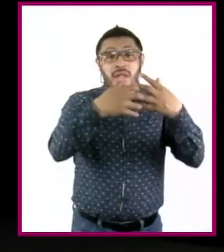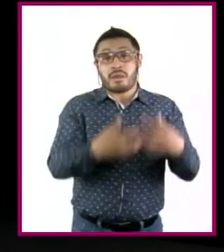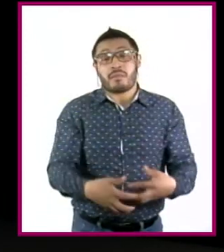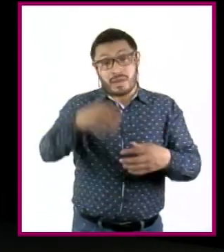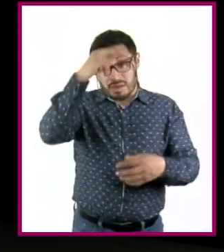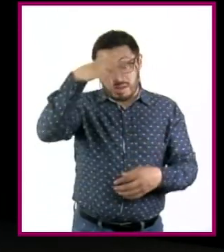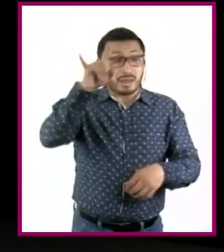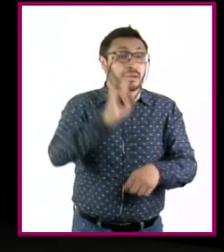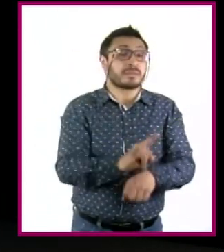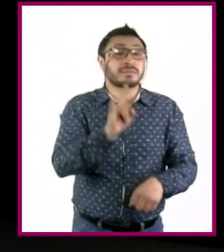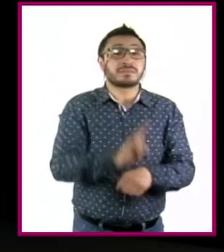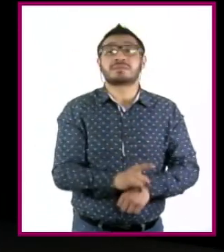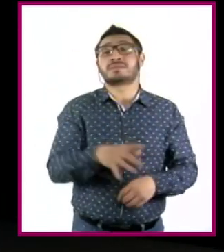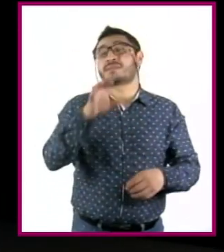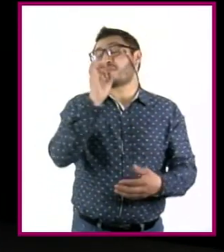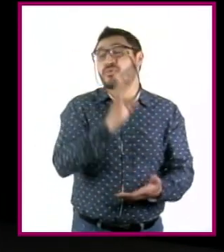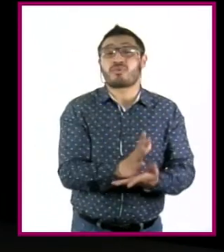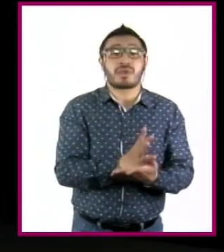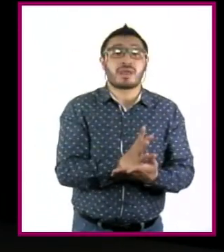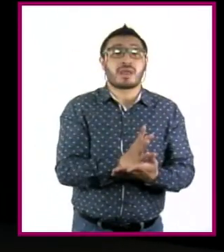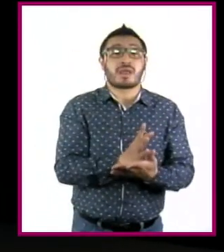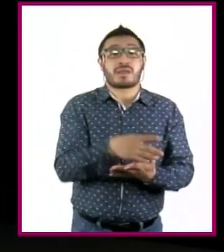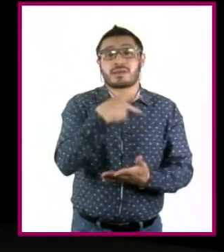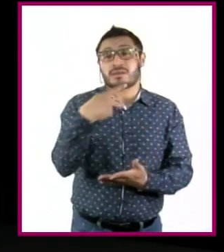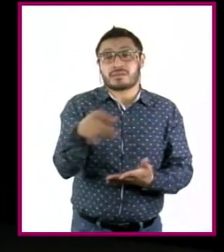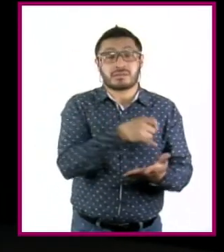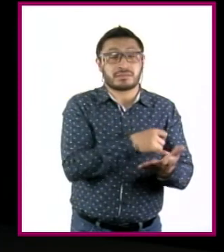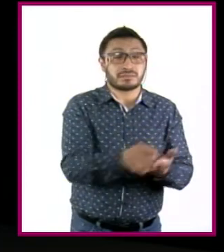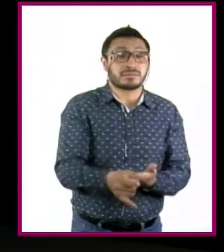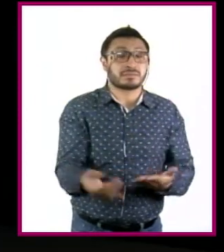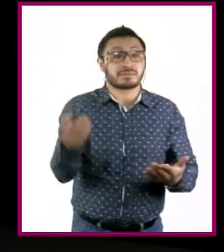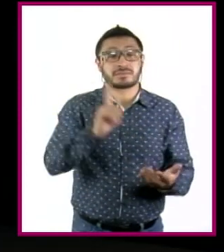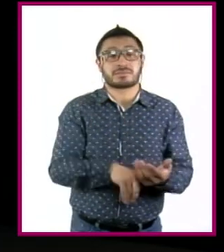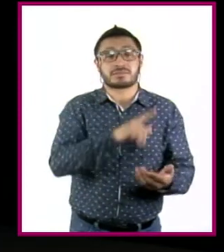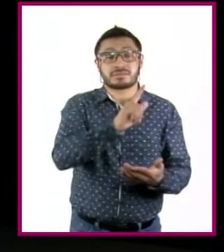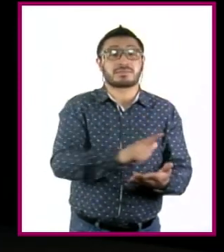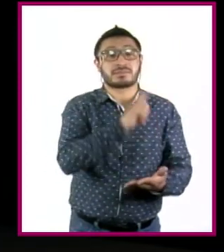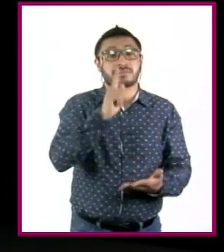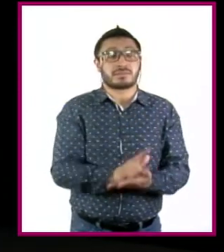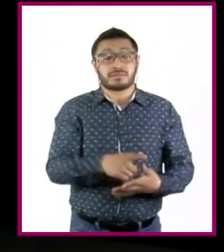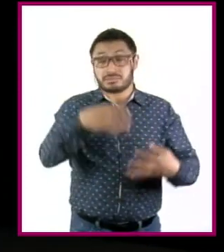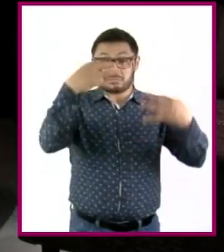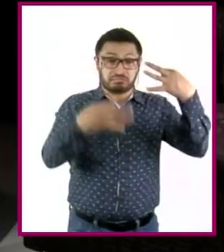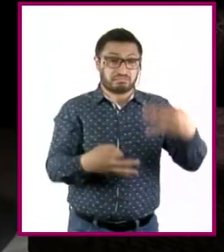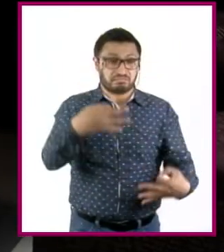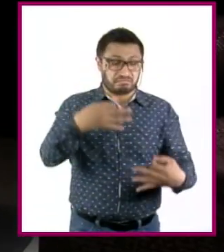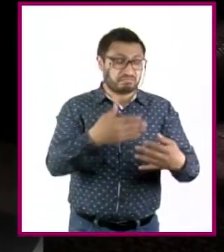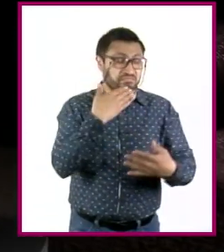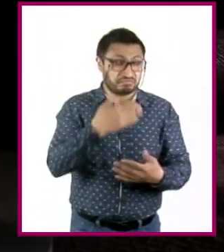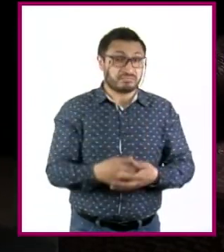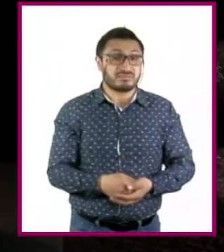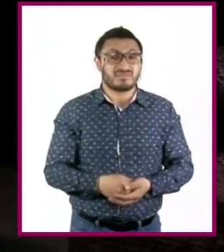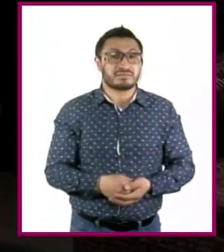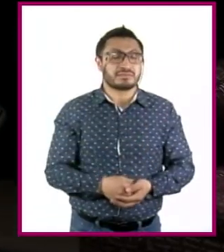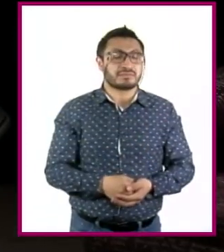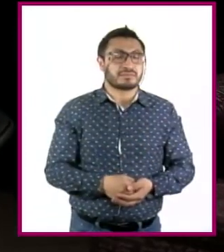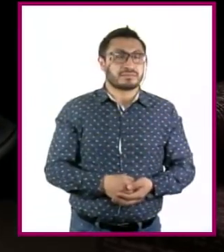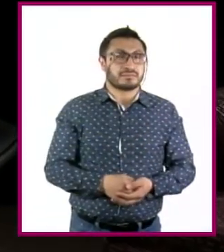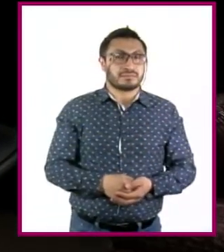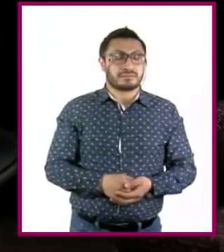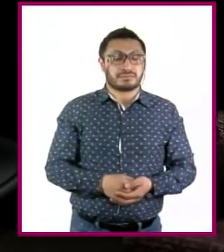inteligencias artificiales que solo basaran sus decisiones en las leyes y en los hechos? ¿Cómo crees